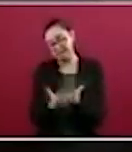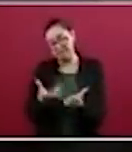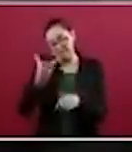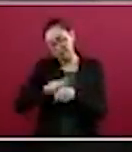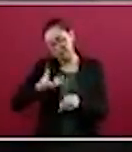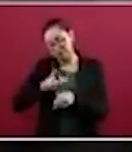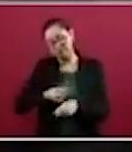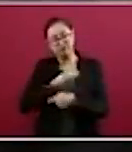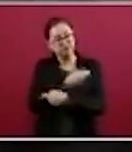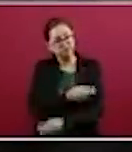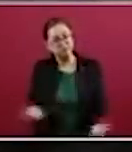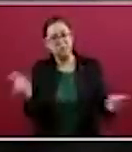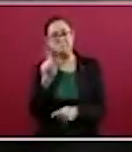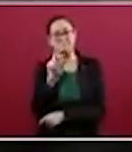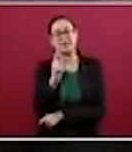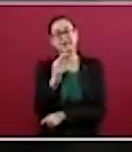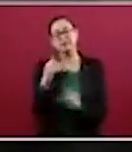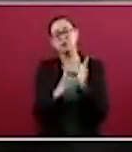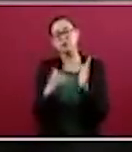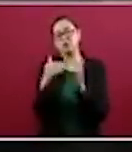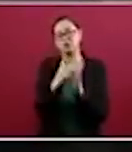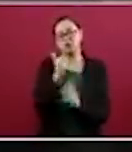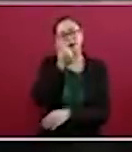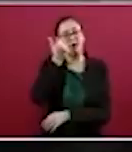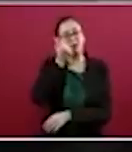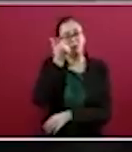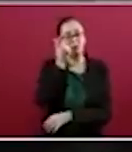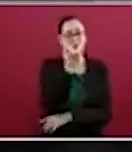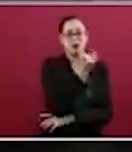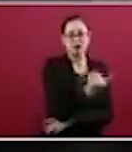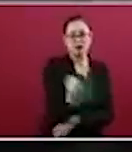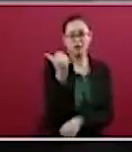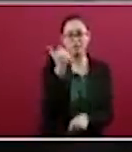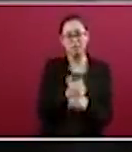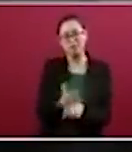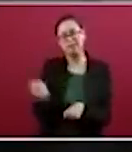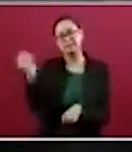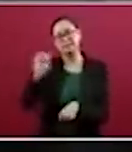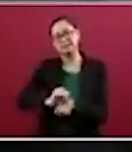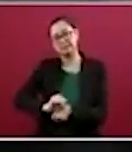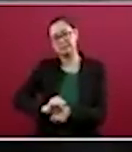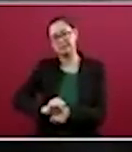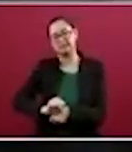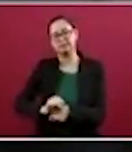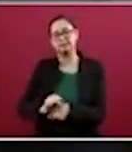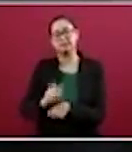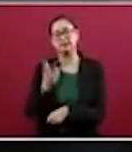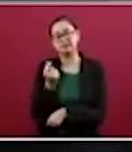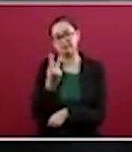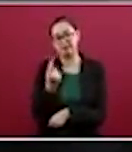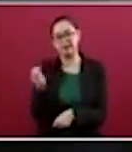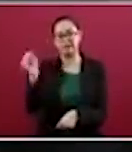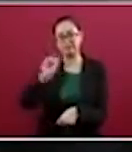más de 25 millones de alumnos de educación preescolar, primaria, secundaria,